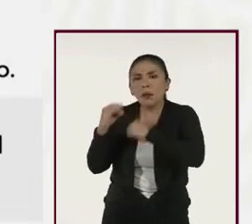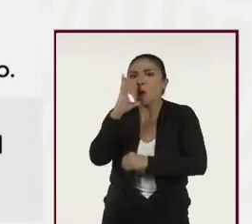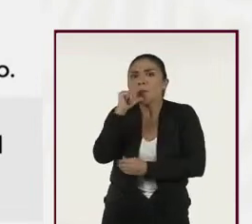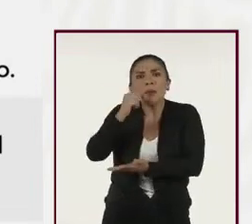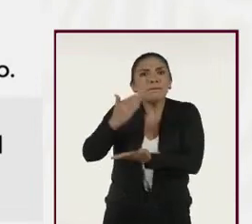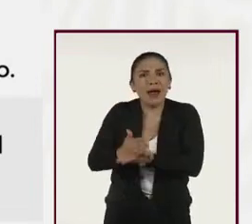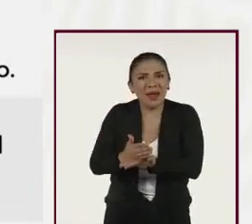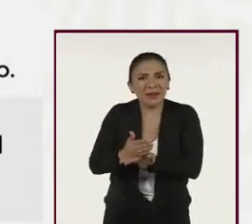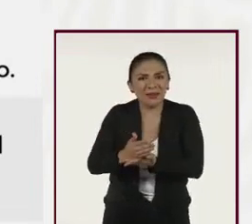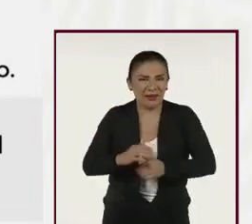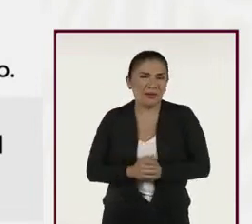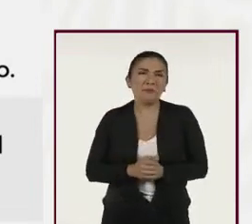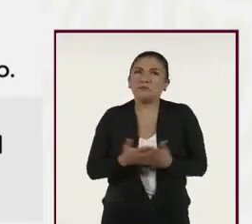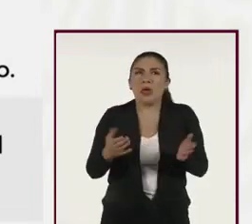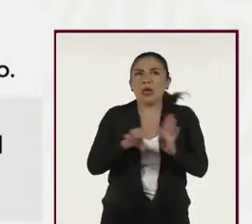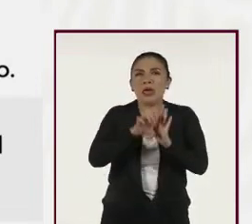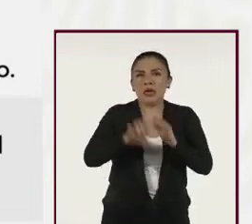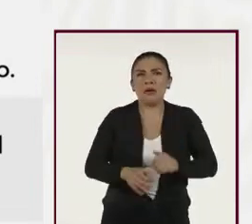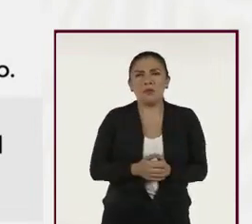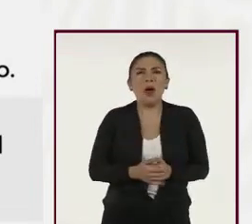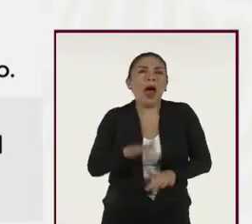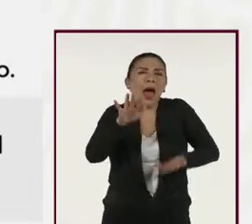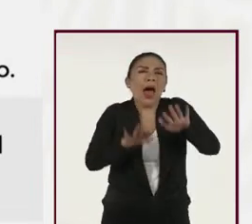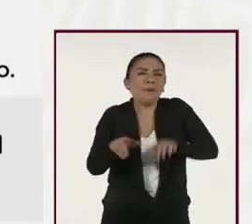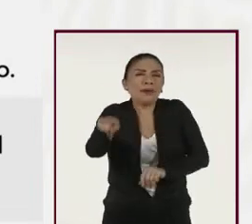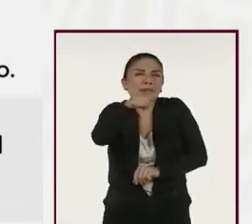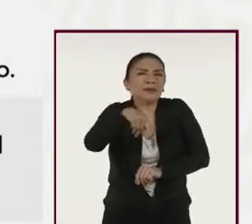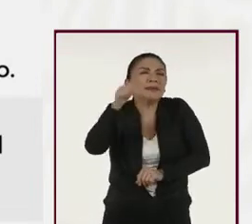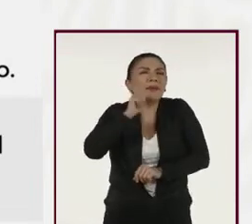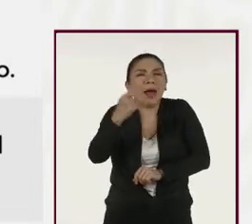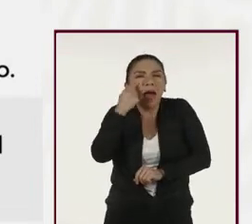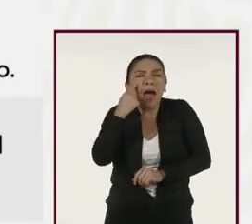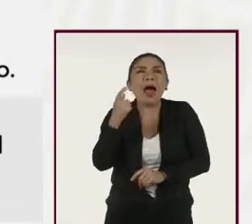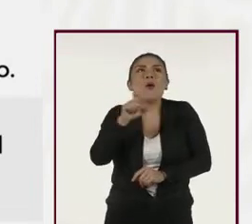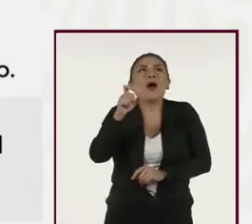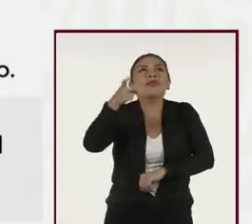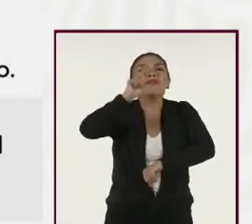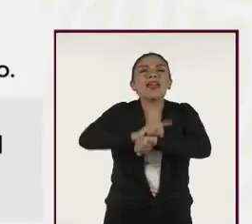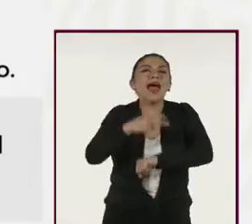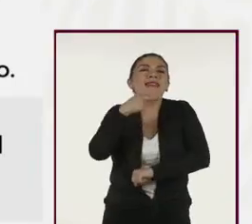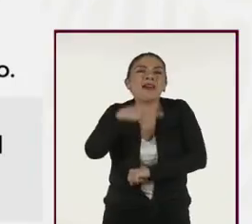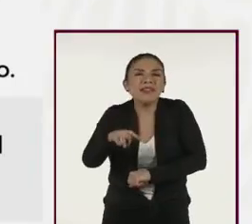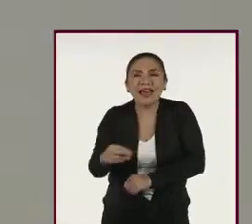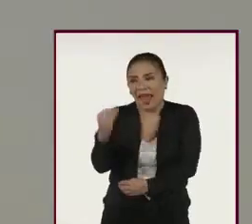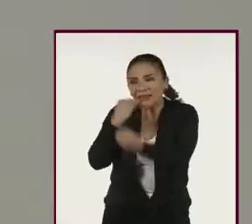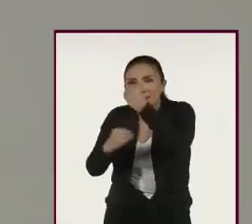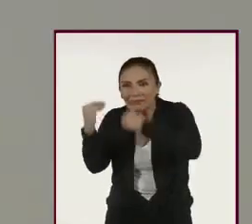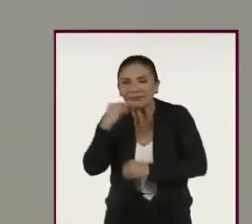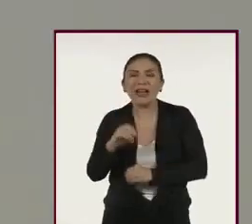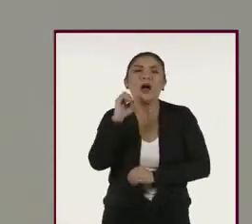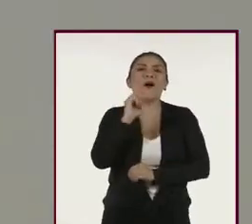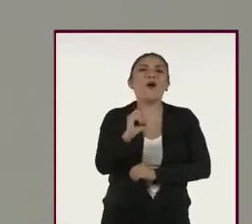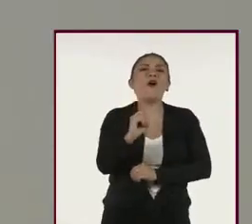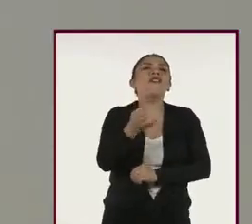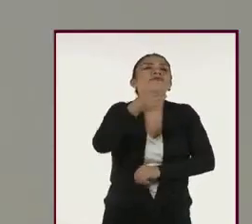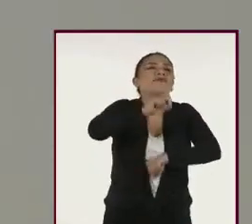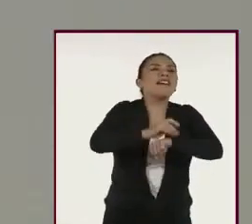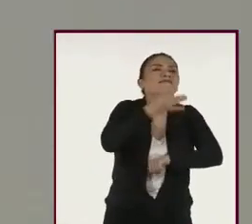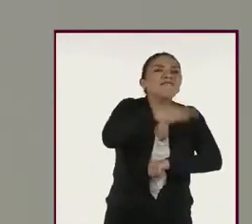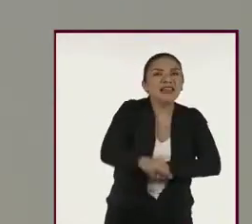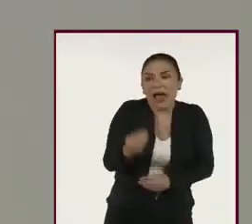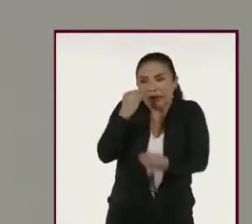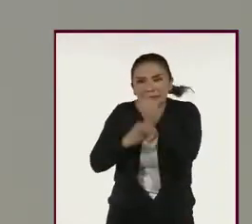ejemplo, podríamos decir, tal vez todos hemos presentado un atracón en Navidad o en alguna fiesta donde durante 2 horas comemos un poco más